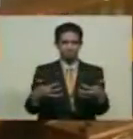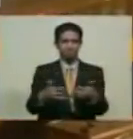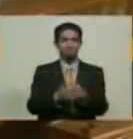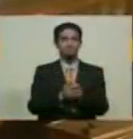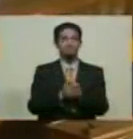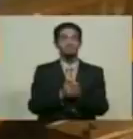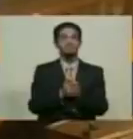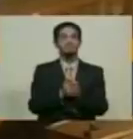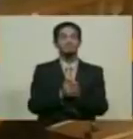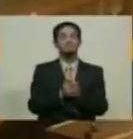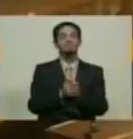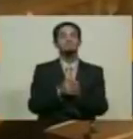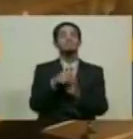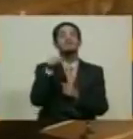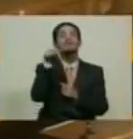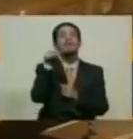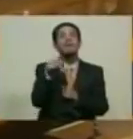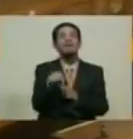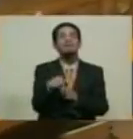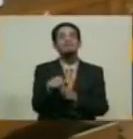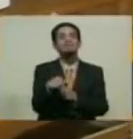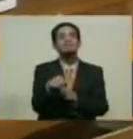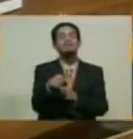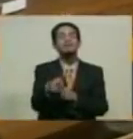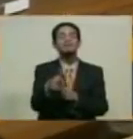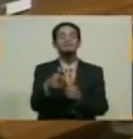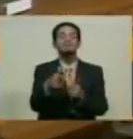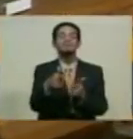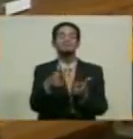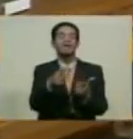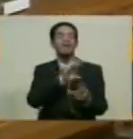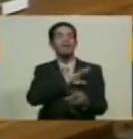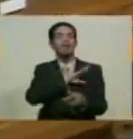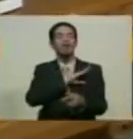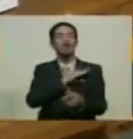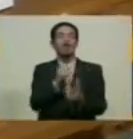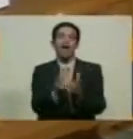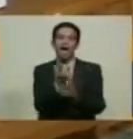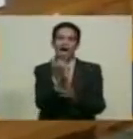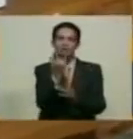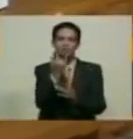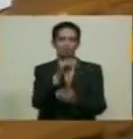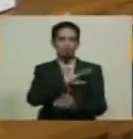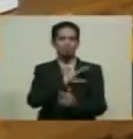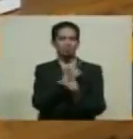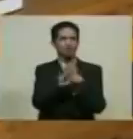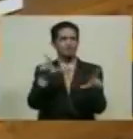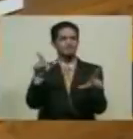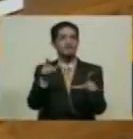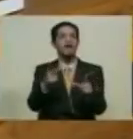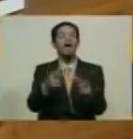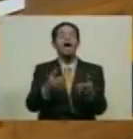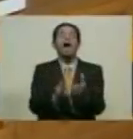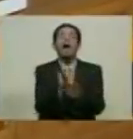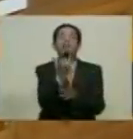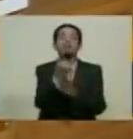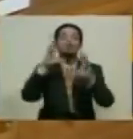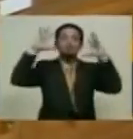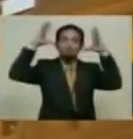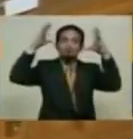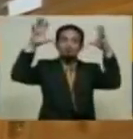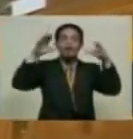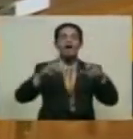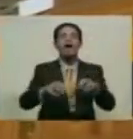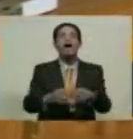Este es el árbol de los libres, el árbol tierra, el árbol nube, el árbol